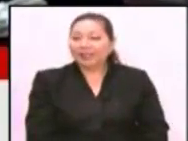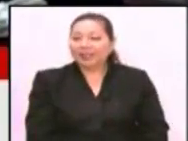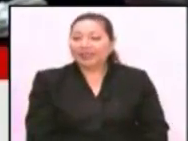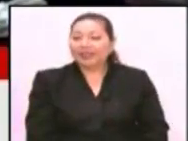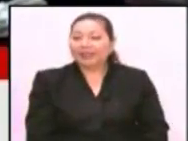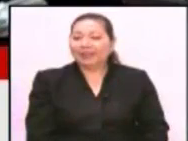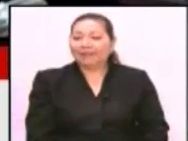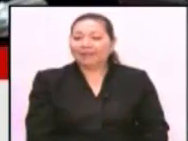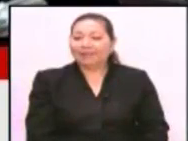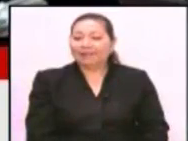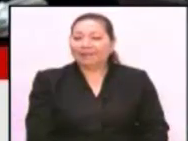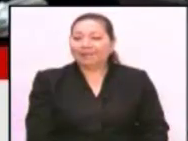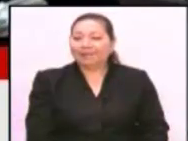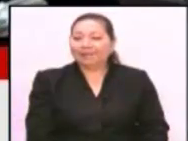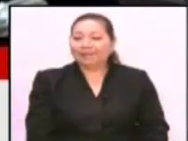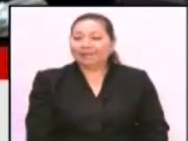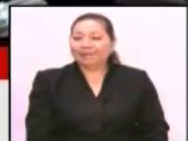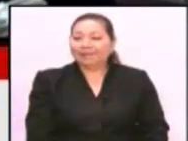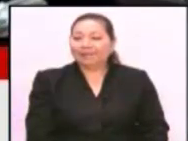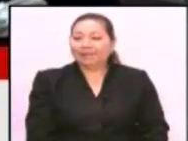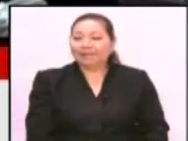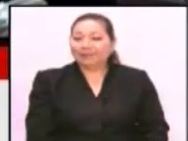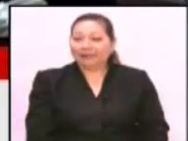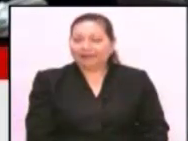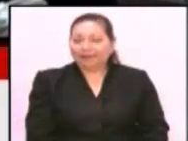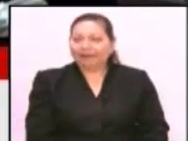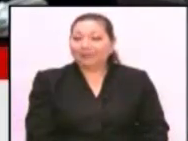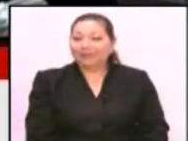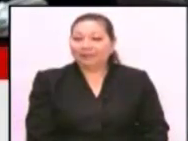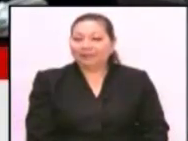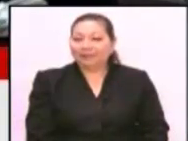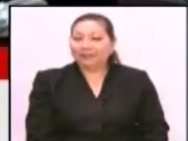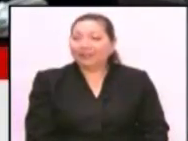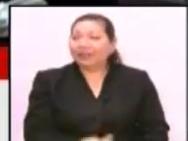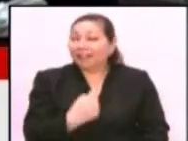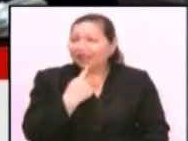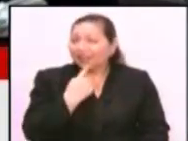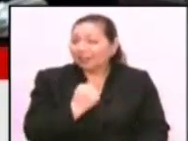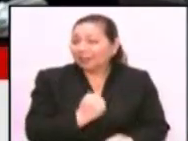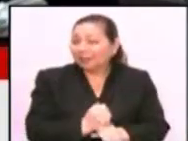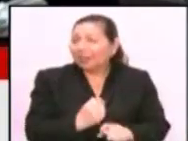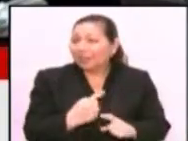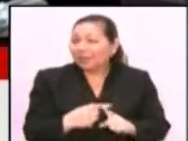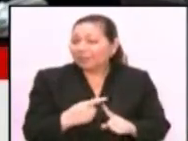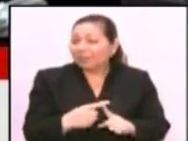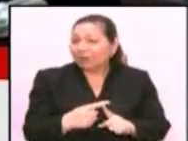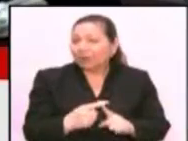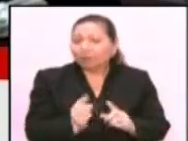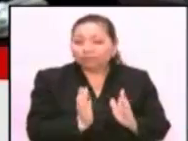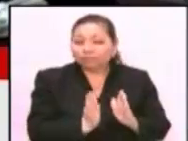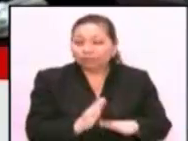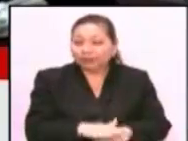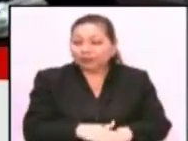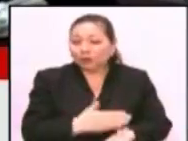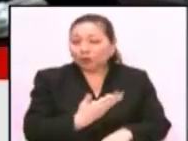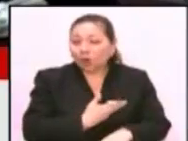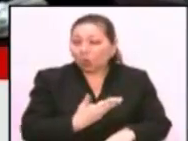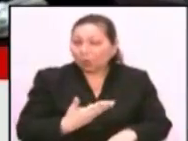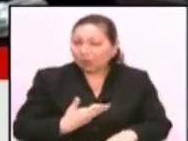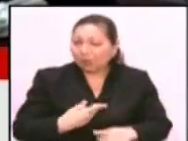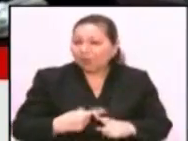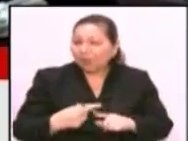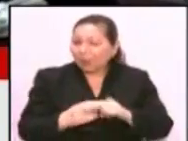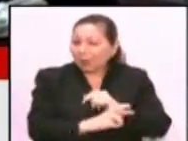¿Okay? Siguiente diapositiva, gracias. Bueno, y ahí brevemente lo que ya les mencioné, que trabajamos con diferentes tipos de organizaciones, gobiernos de